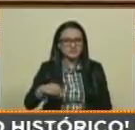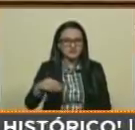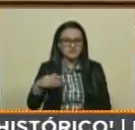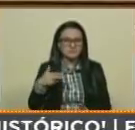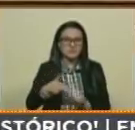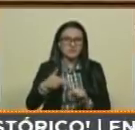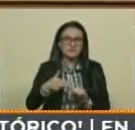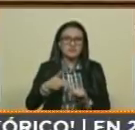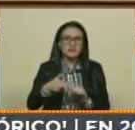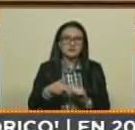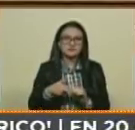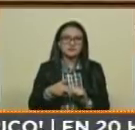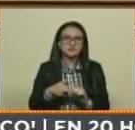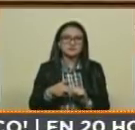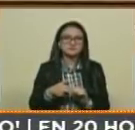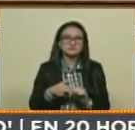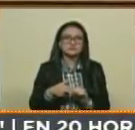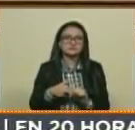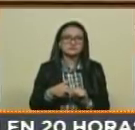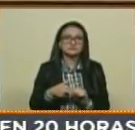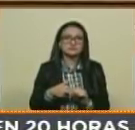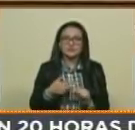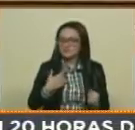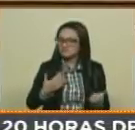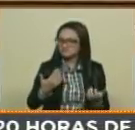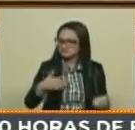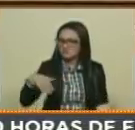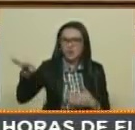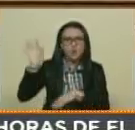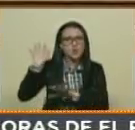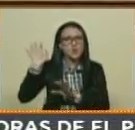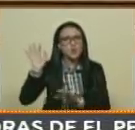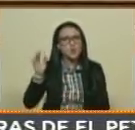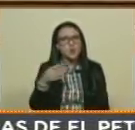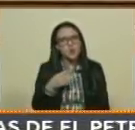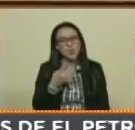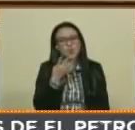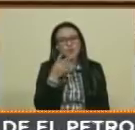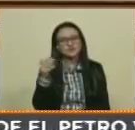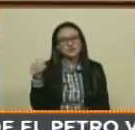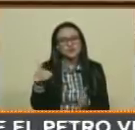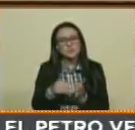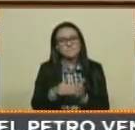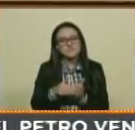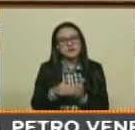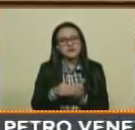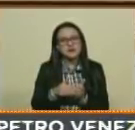PDVSA, pretendían que se llevaran así ilícitamente 400.000 barriles